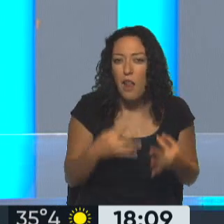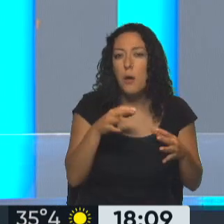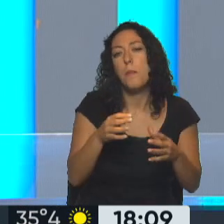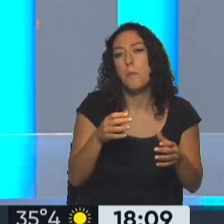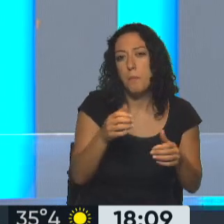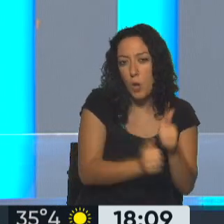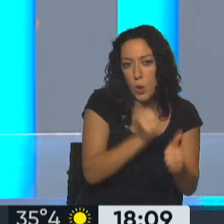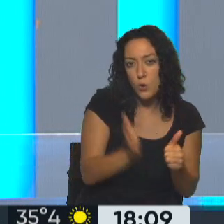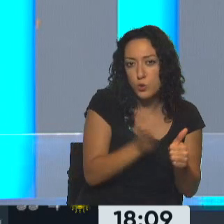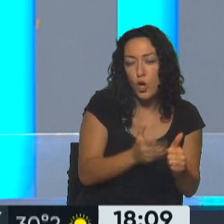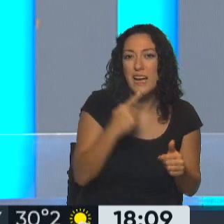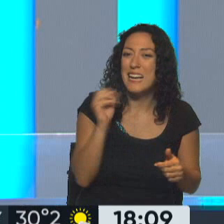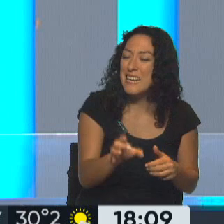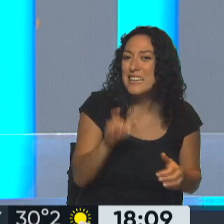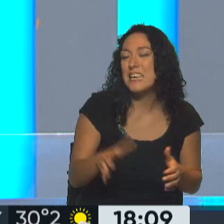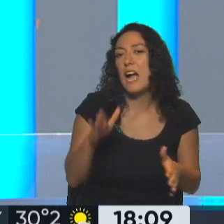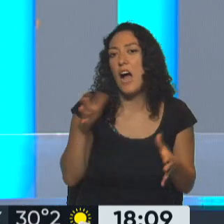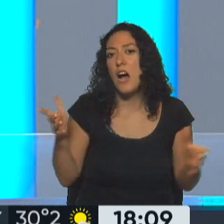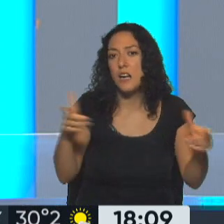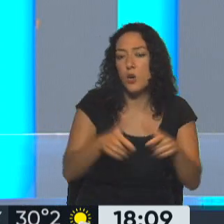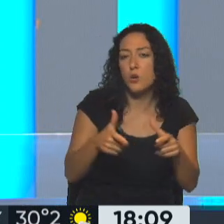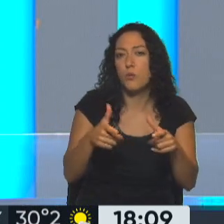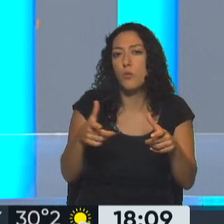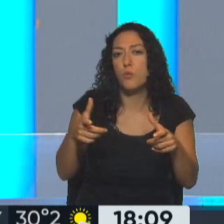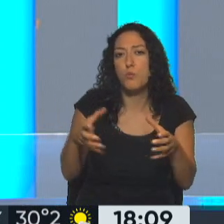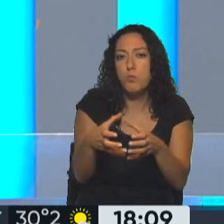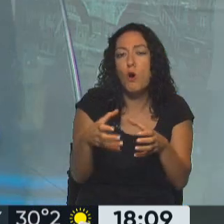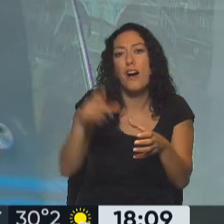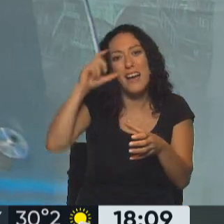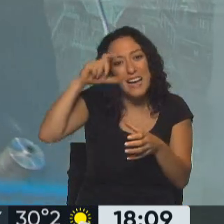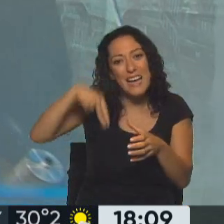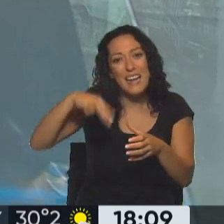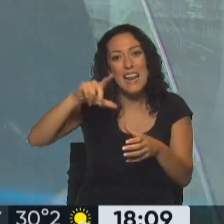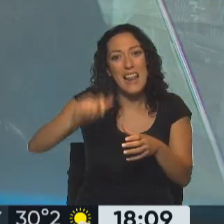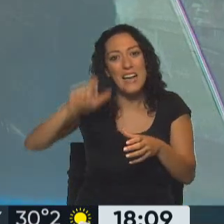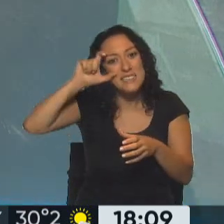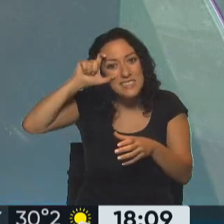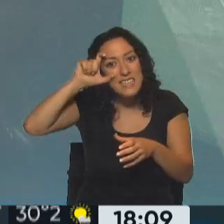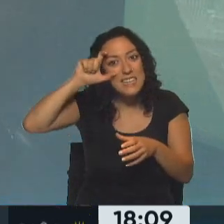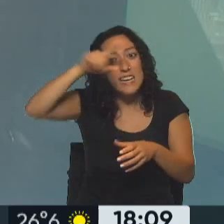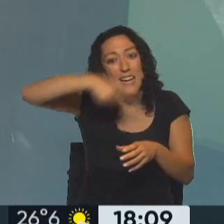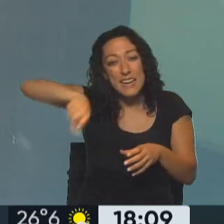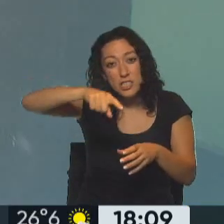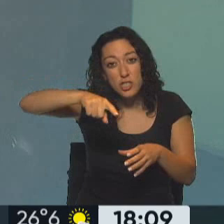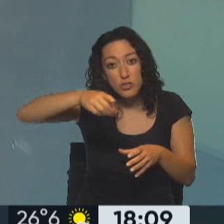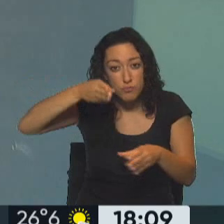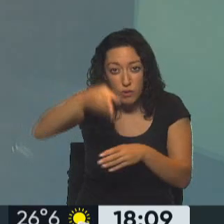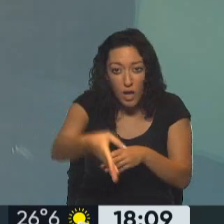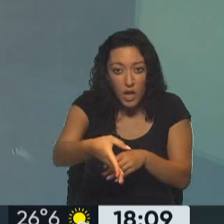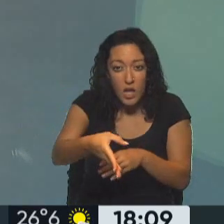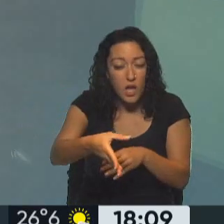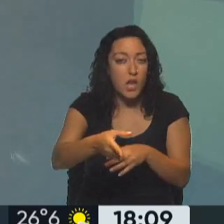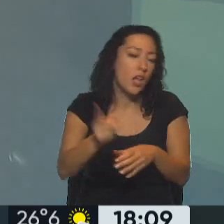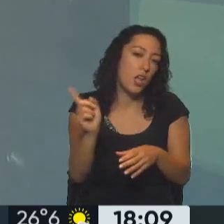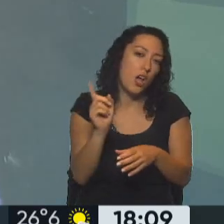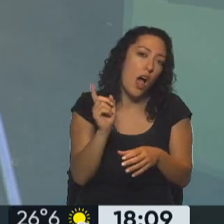a la mesa de enlace muchas críticas Sí perdón la mesa enlace fue parte también fue